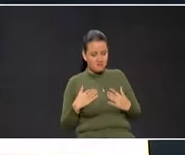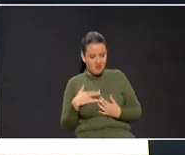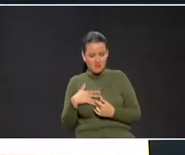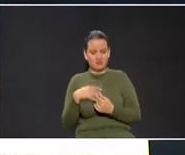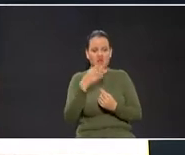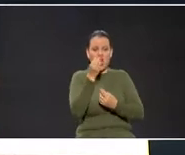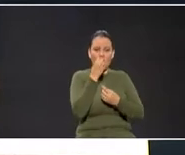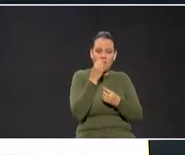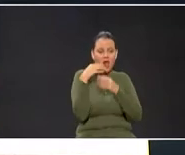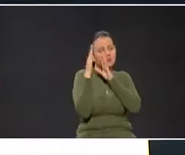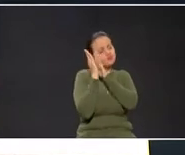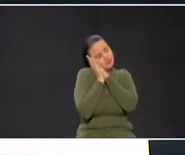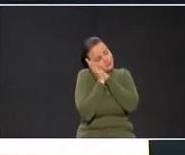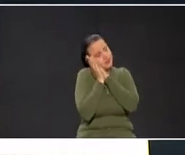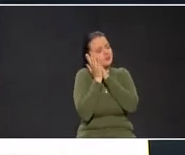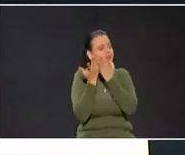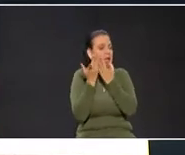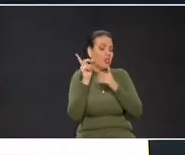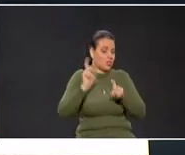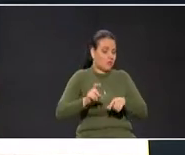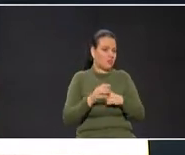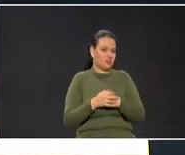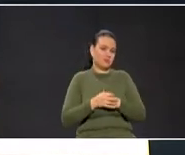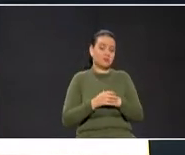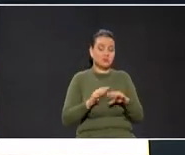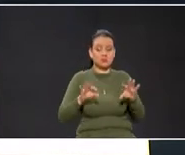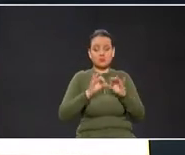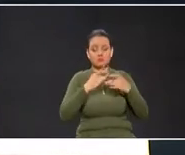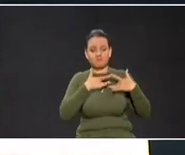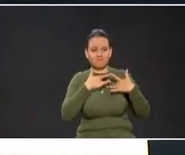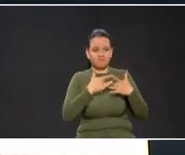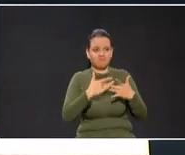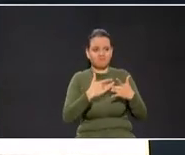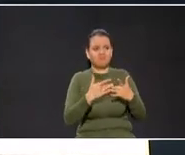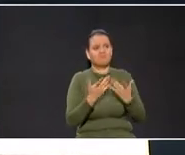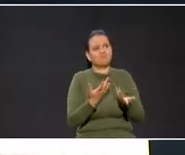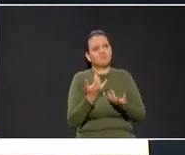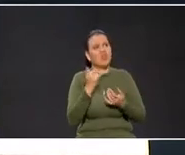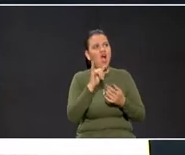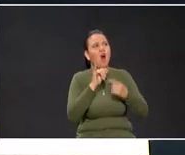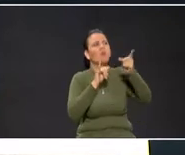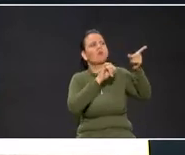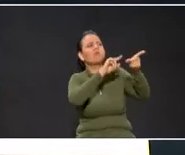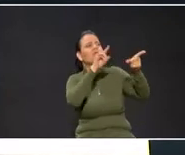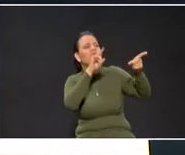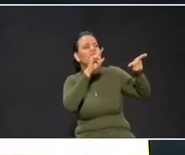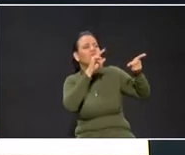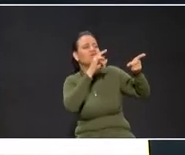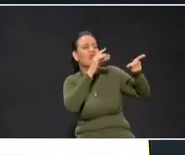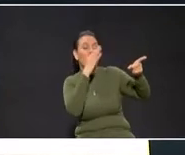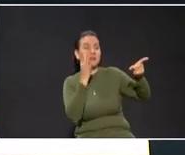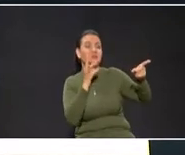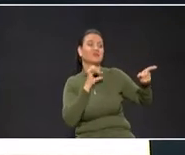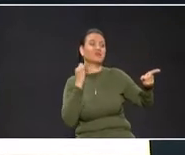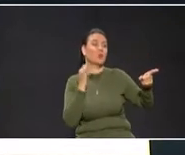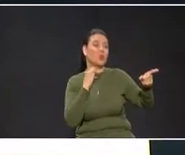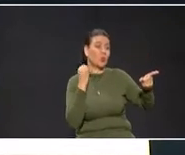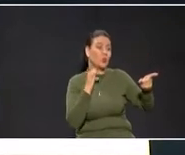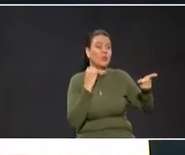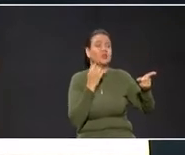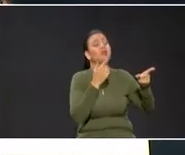hemos denominado un muro de la solidaridad que inclusive ya empieza a hablar con los sacerdotes del centro de medellín para ver dónde ubicamos